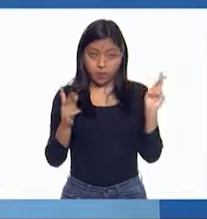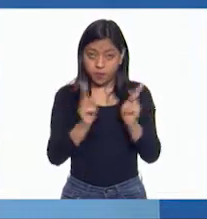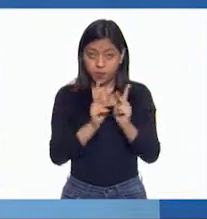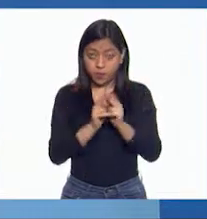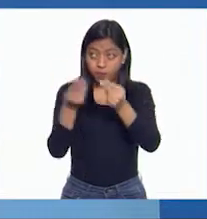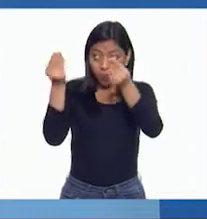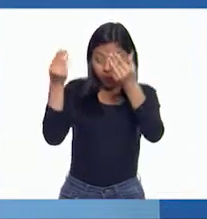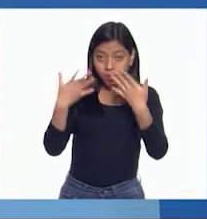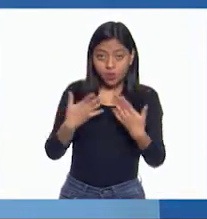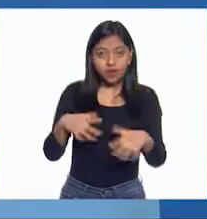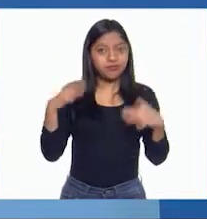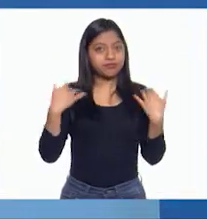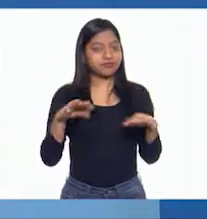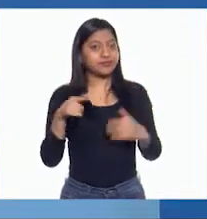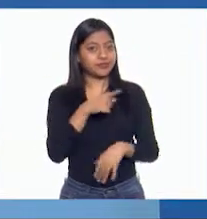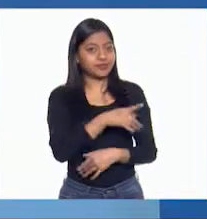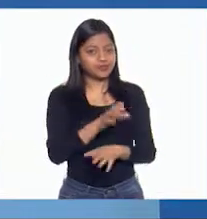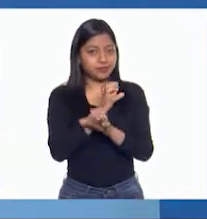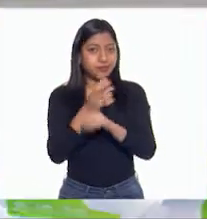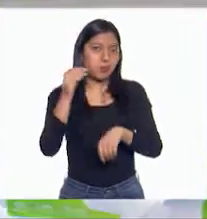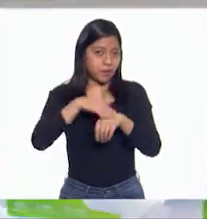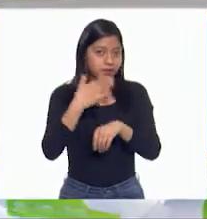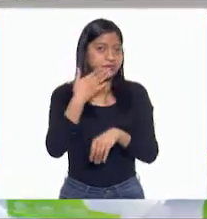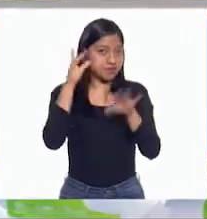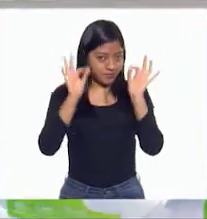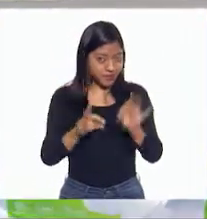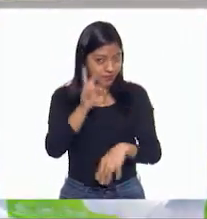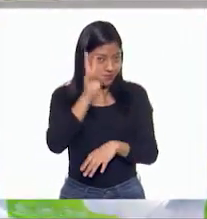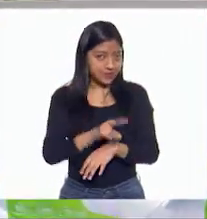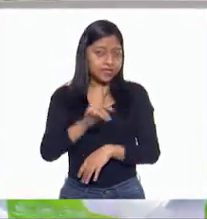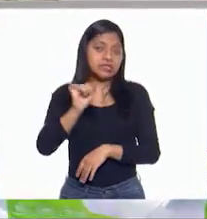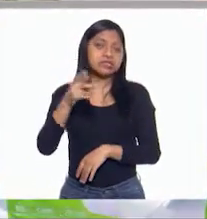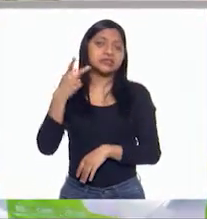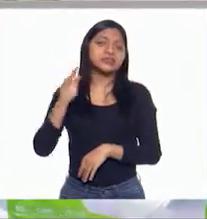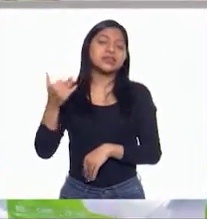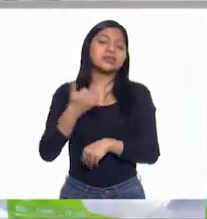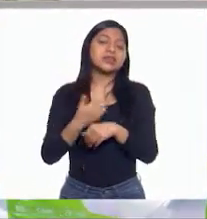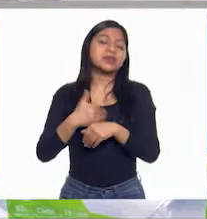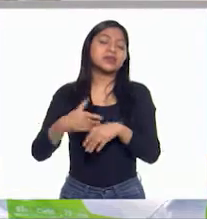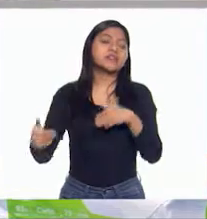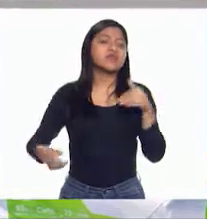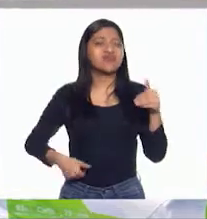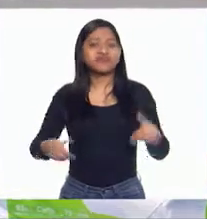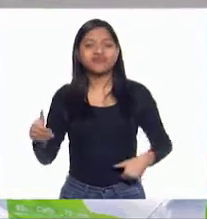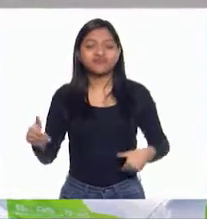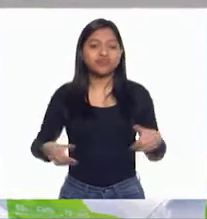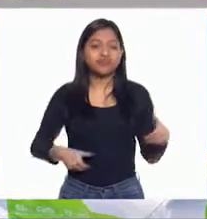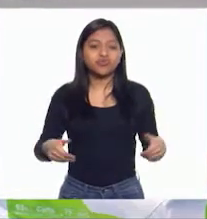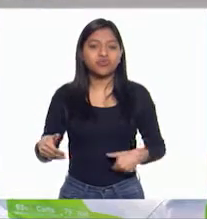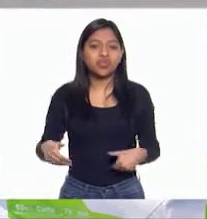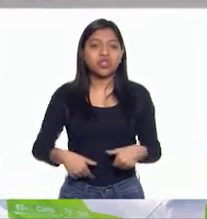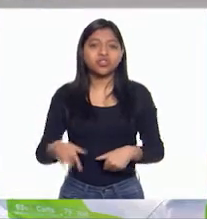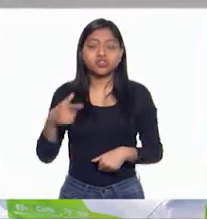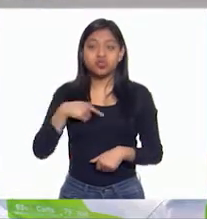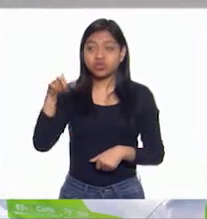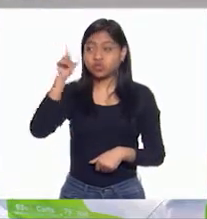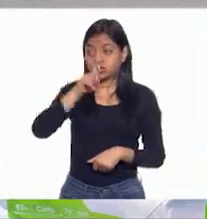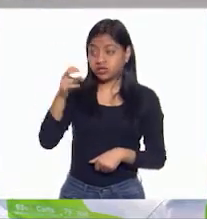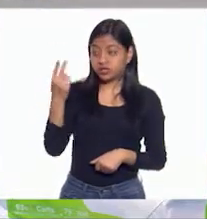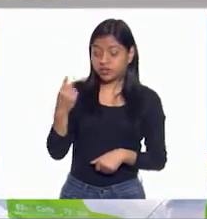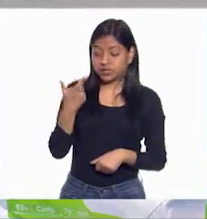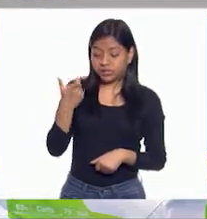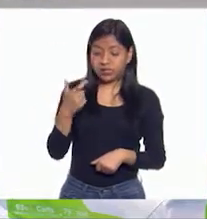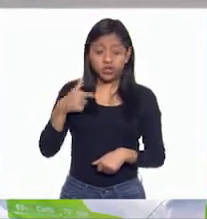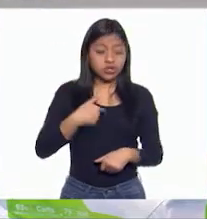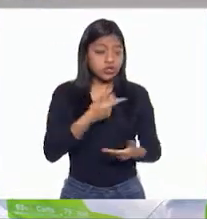haber portado muy bien, Ale. Sí. Pero ahora están molestos porque dicen que no le he dado a cada quien lo que le toca.